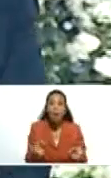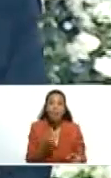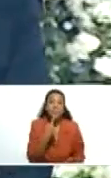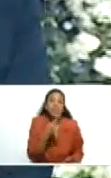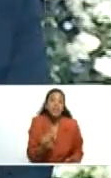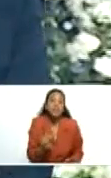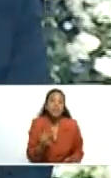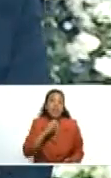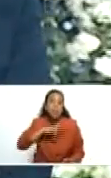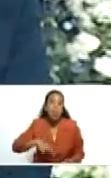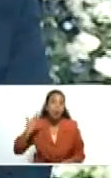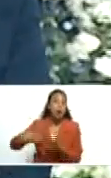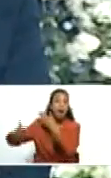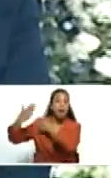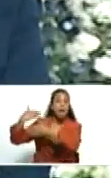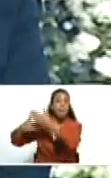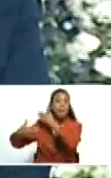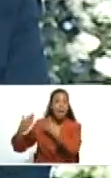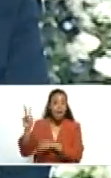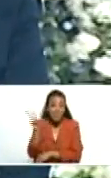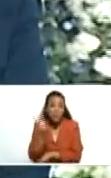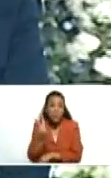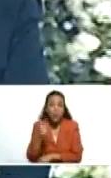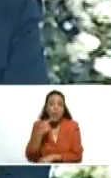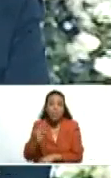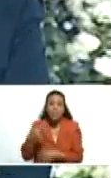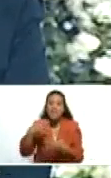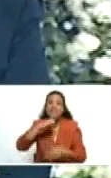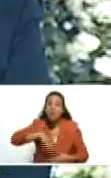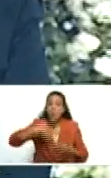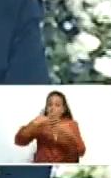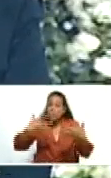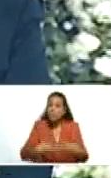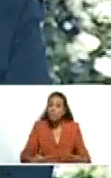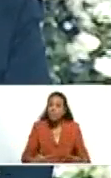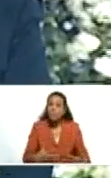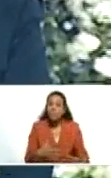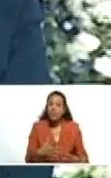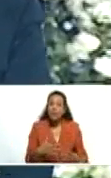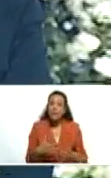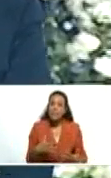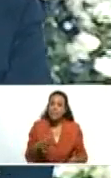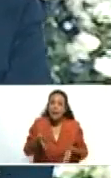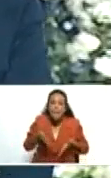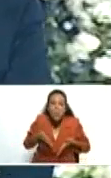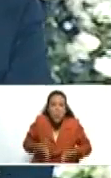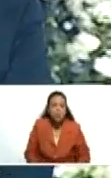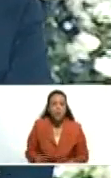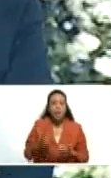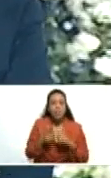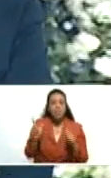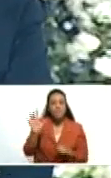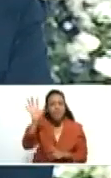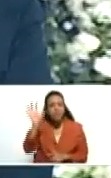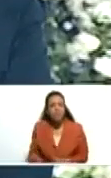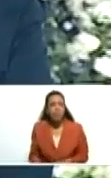dícese que Venezuela, esta patria de libertadores,